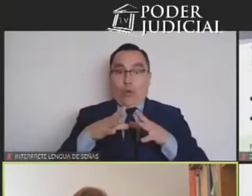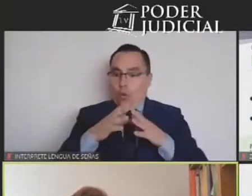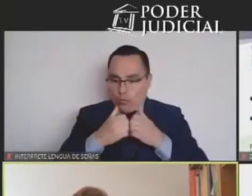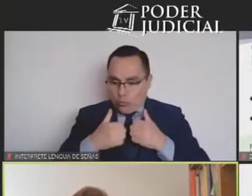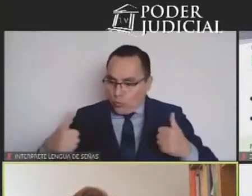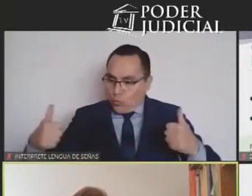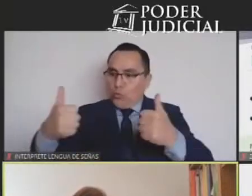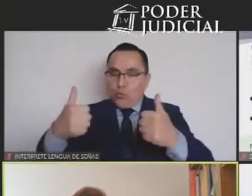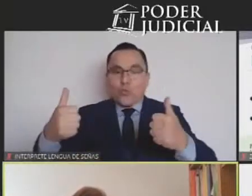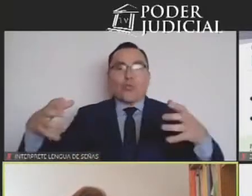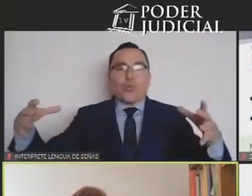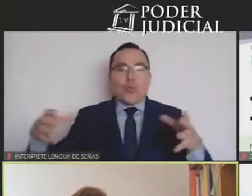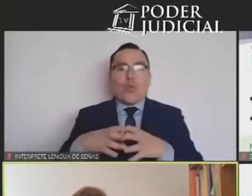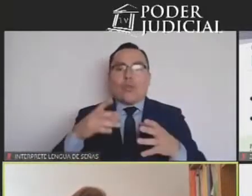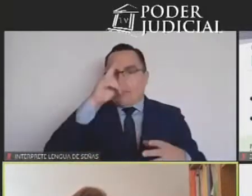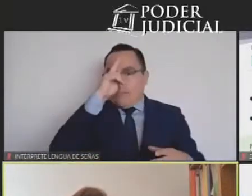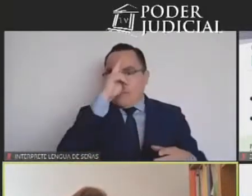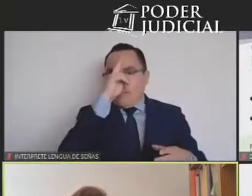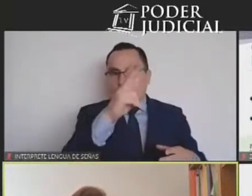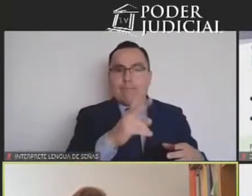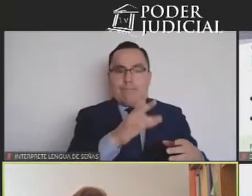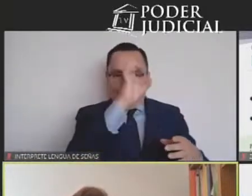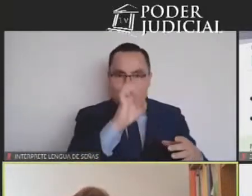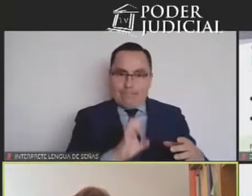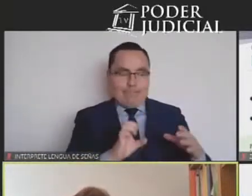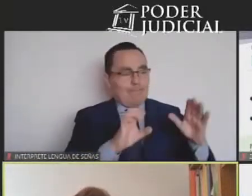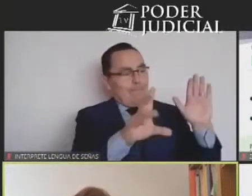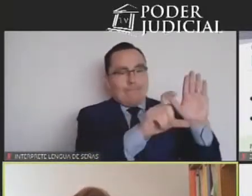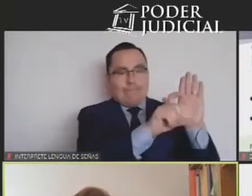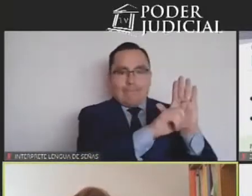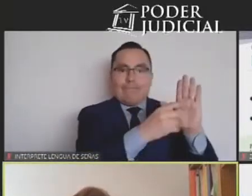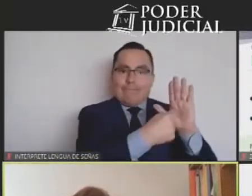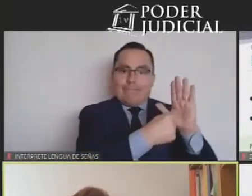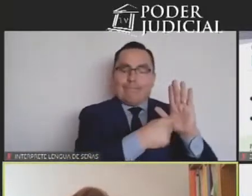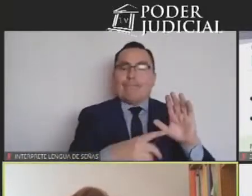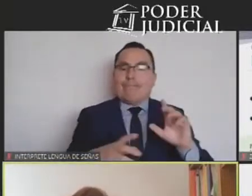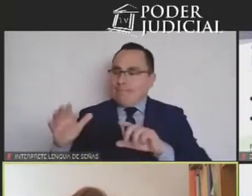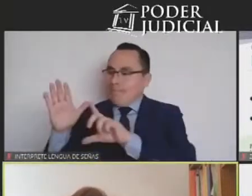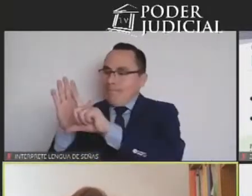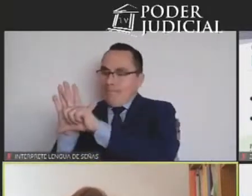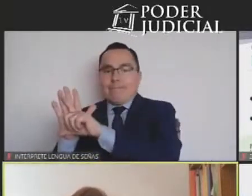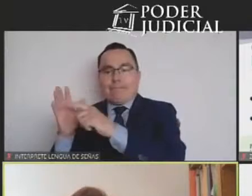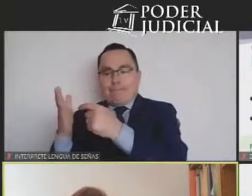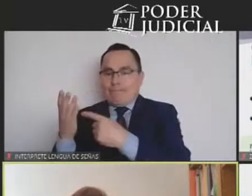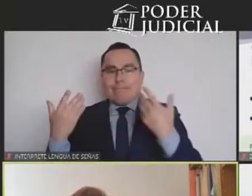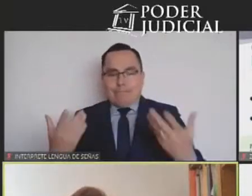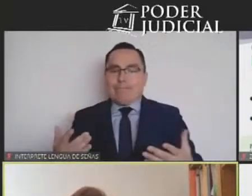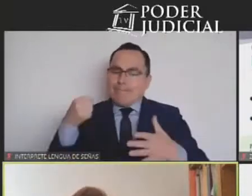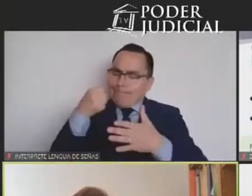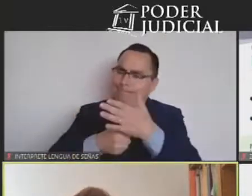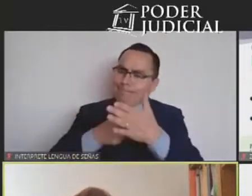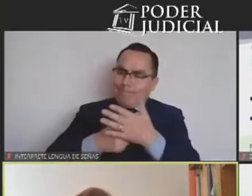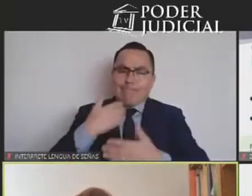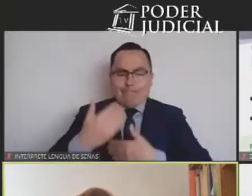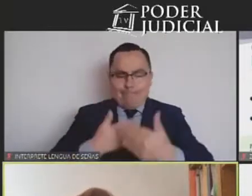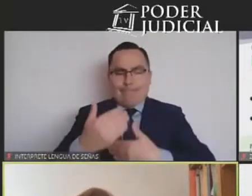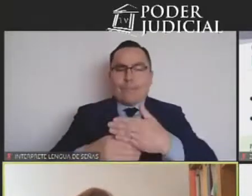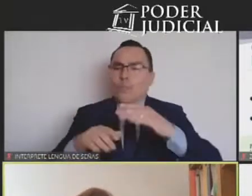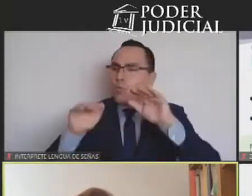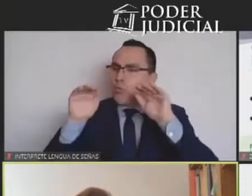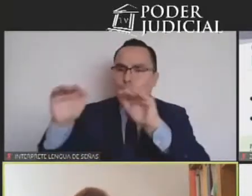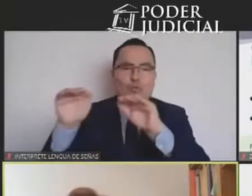respeten y honren las funciones jurisdiccionales como una encomienda pública y luchen para aumentar y mantener la